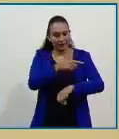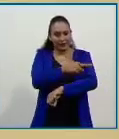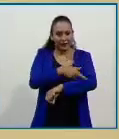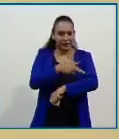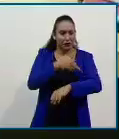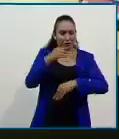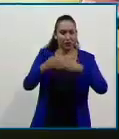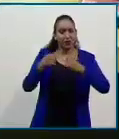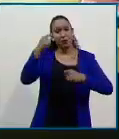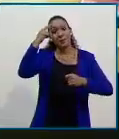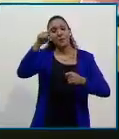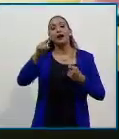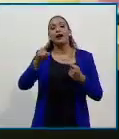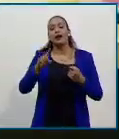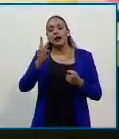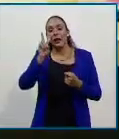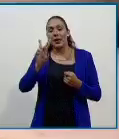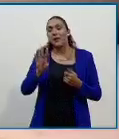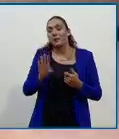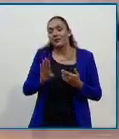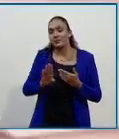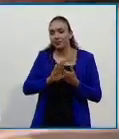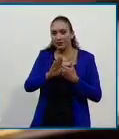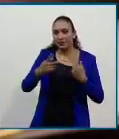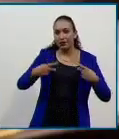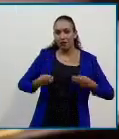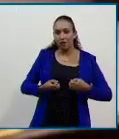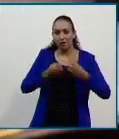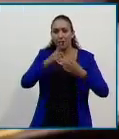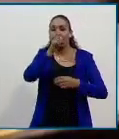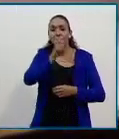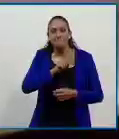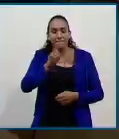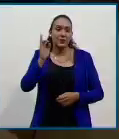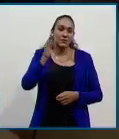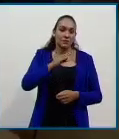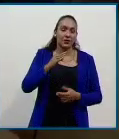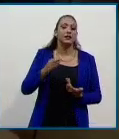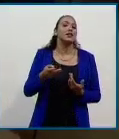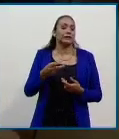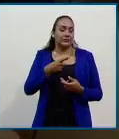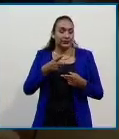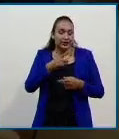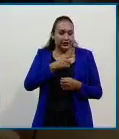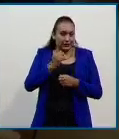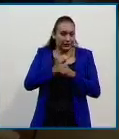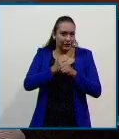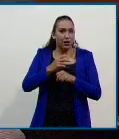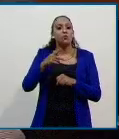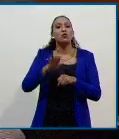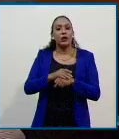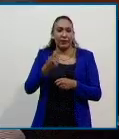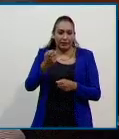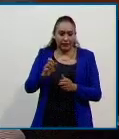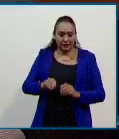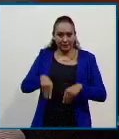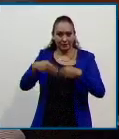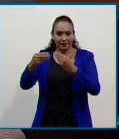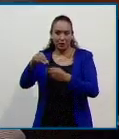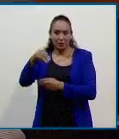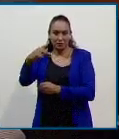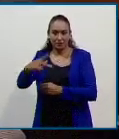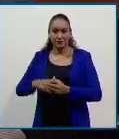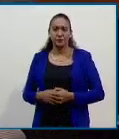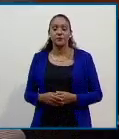cuenta para resolver el asunto y, cuando sea el caso, dar noticia del hecho al Ministerio Público. En otro asunto, esta sala confirmó que